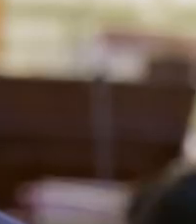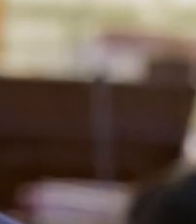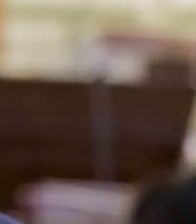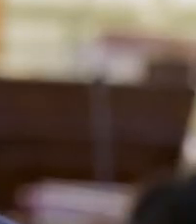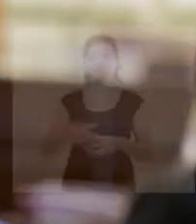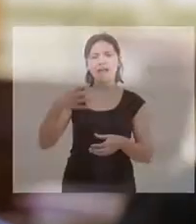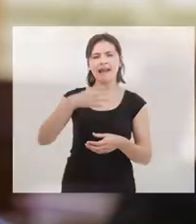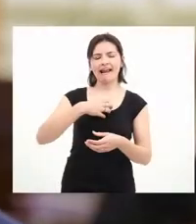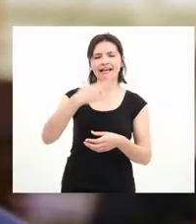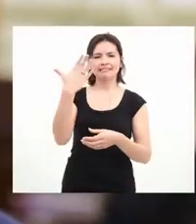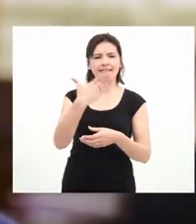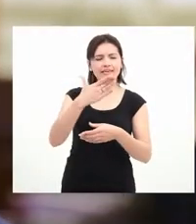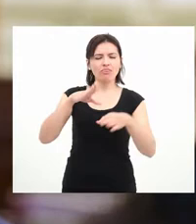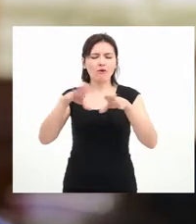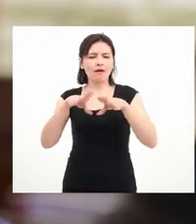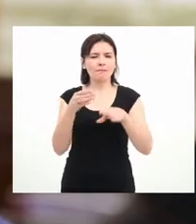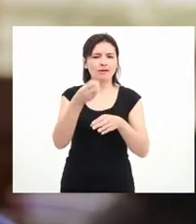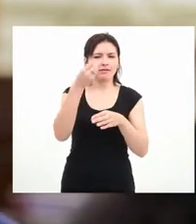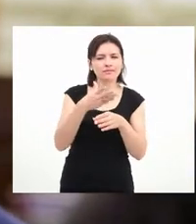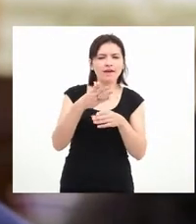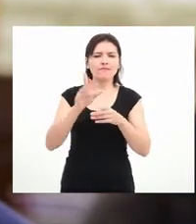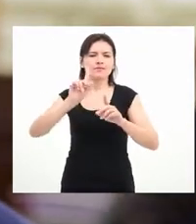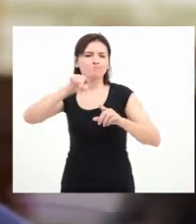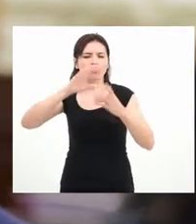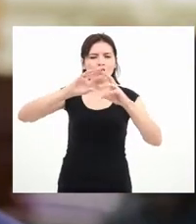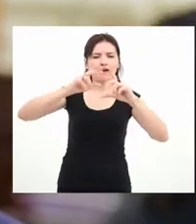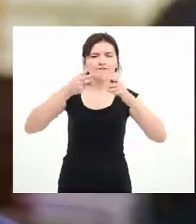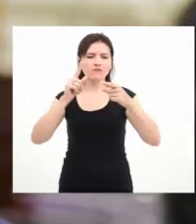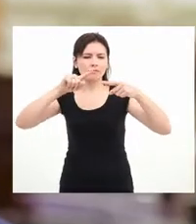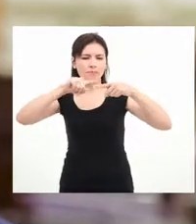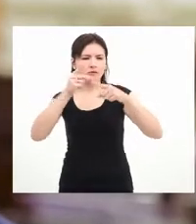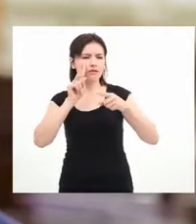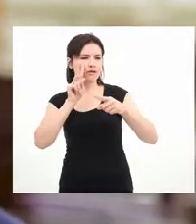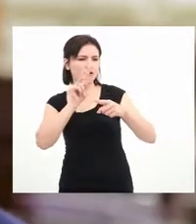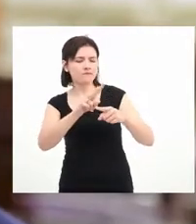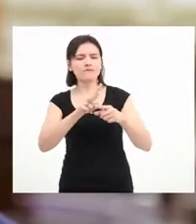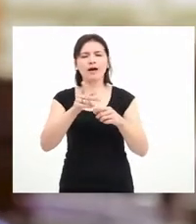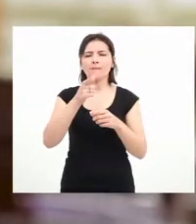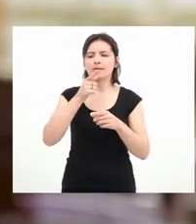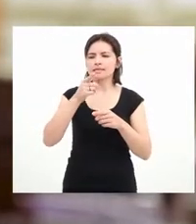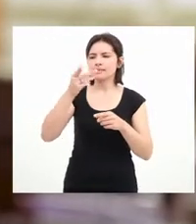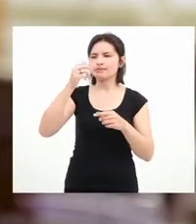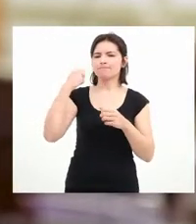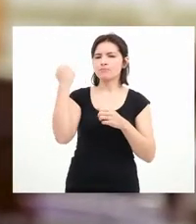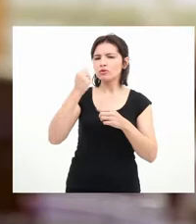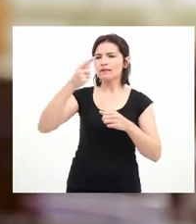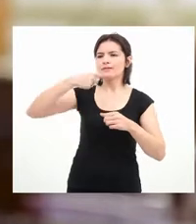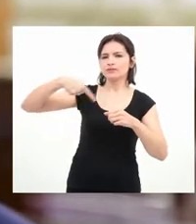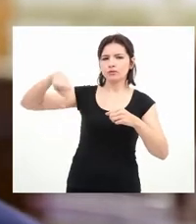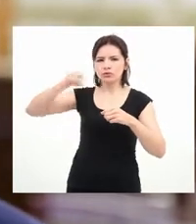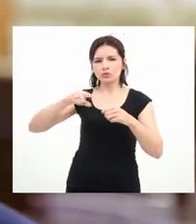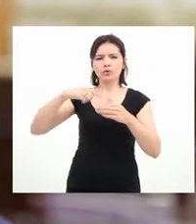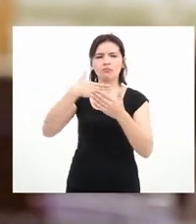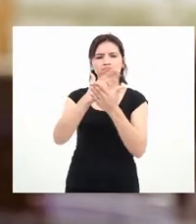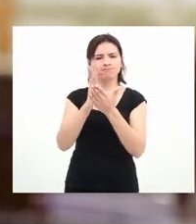La experiencia me pareció muy buena para quinto, es para ver de otro punto de vista lo que es la política. Está